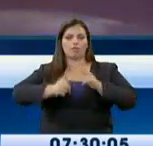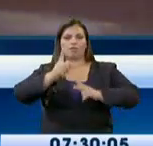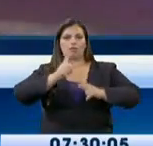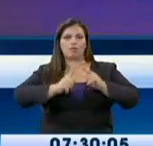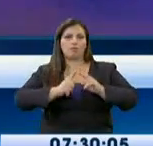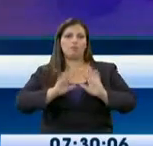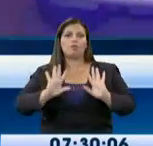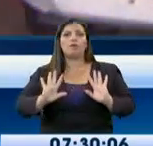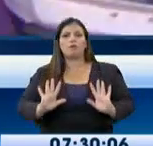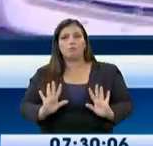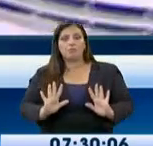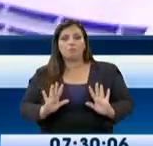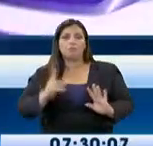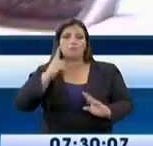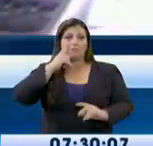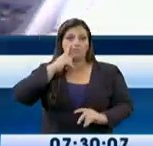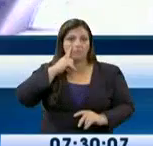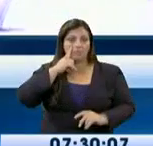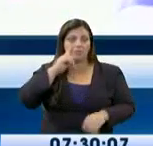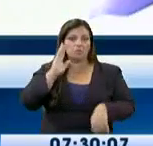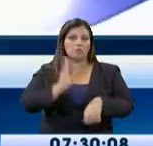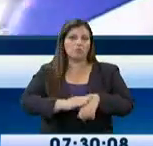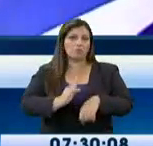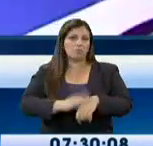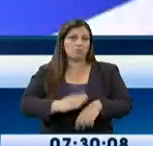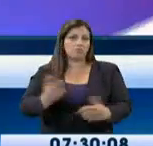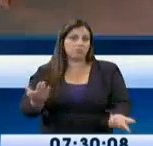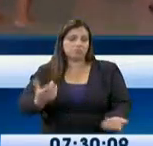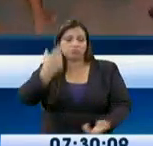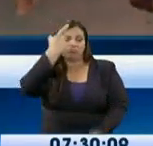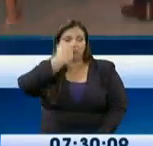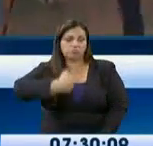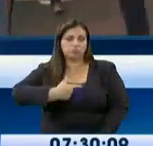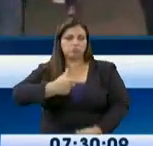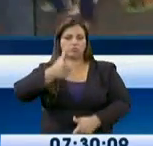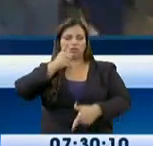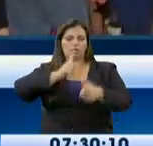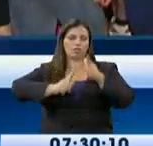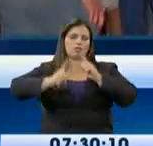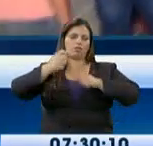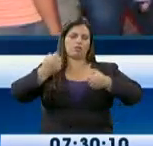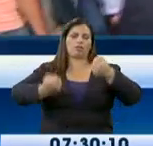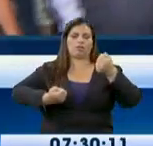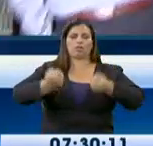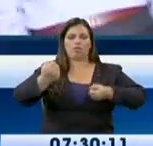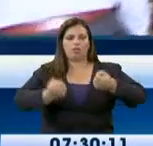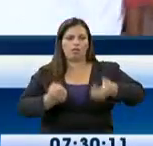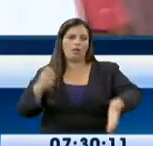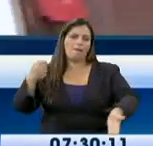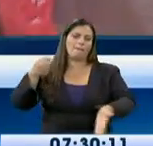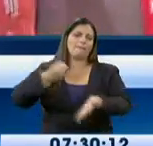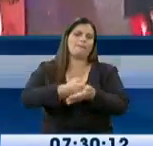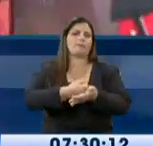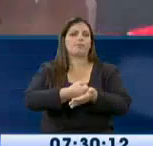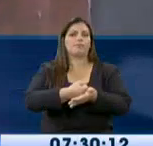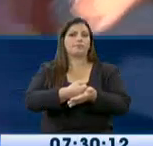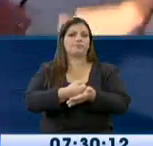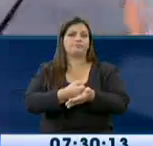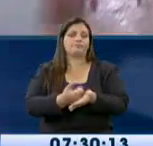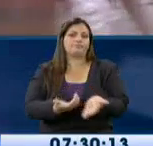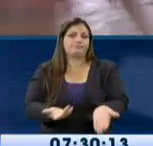de cómo borrachos, ¿verdad?, siguen atentando contra la vida de gente inocente y provocando accidentes de este